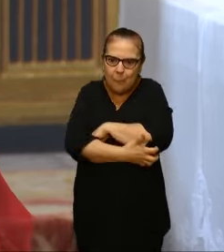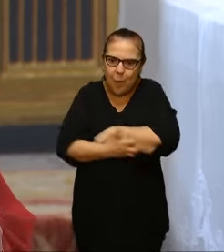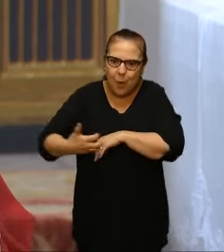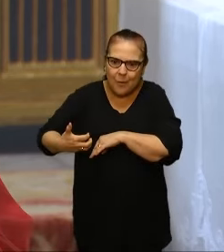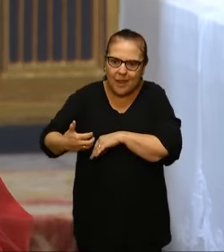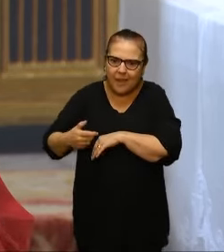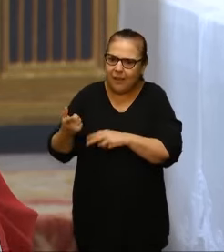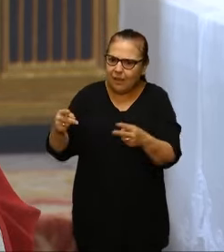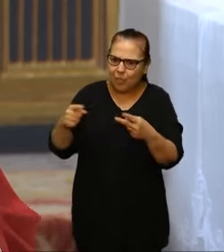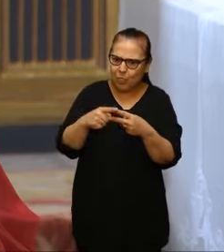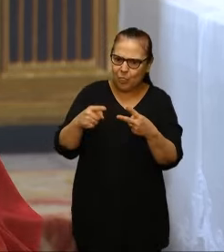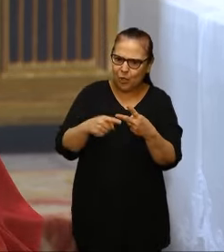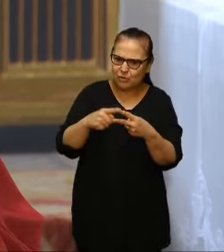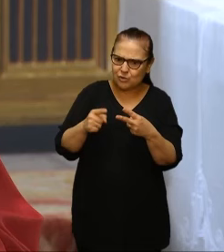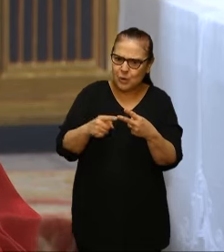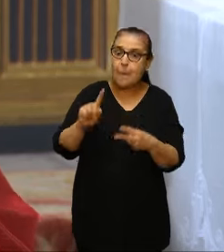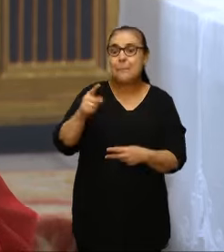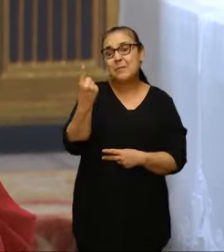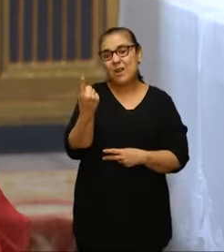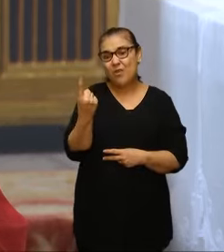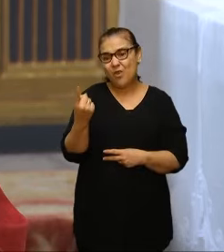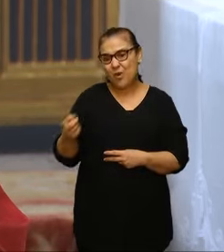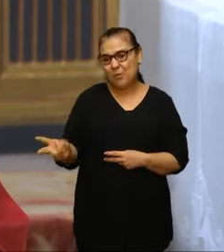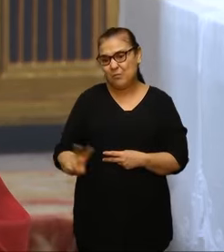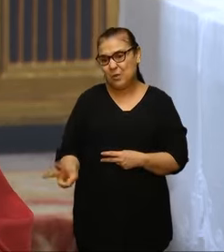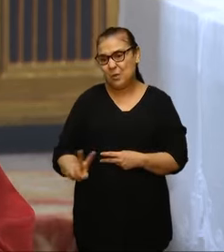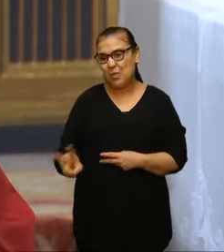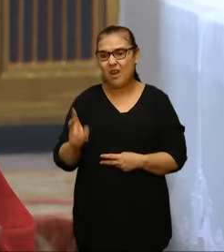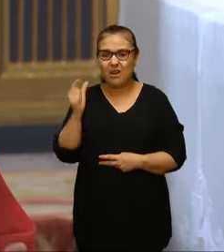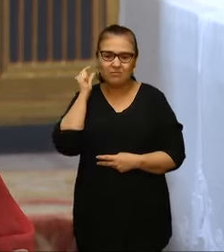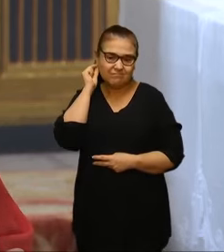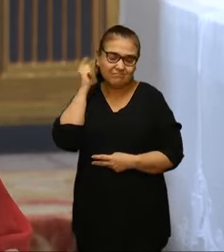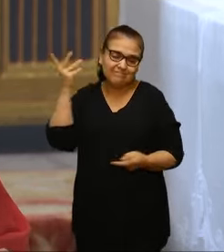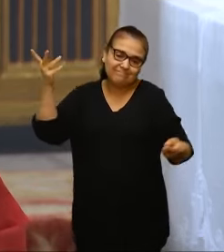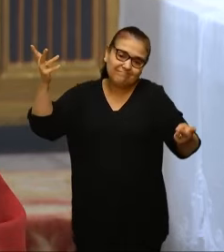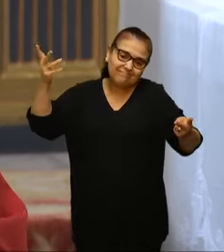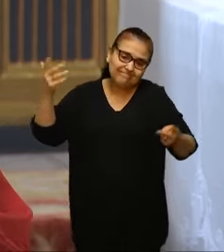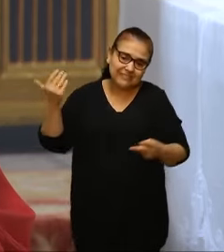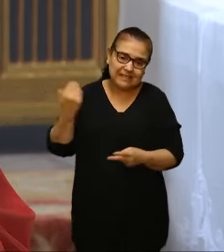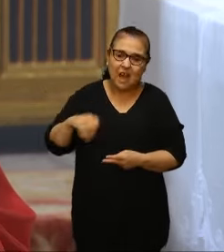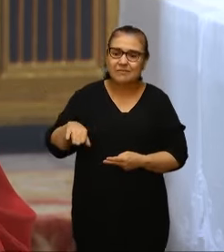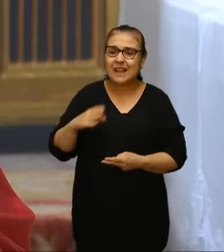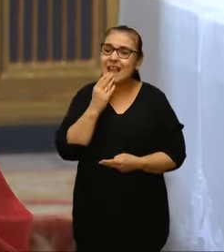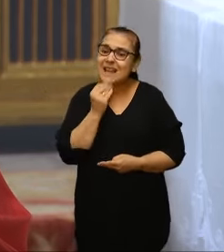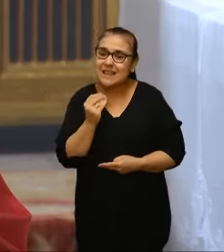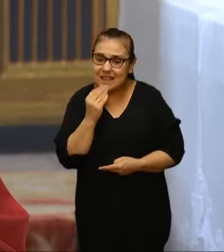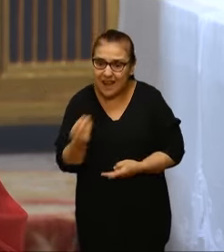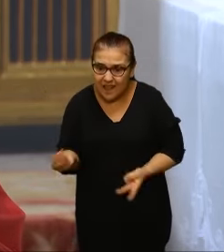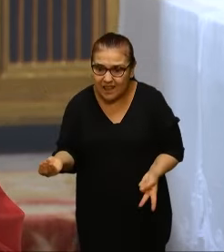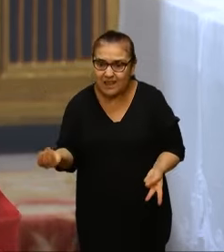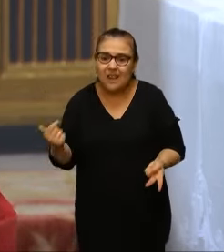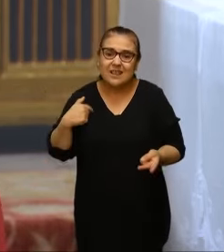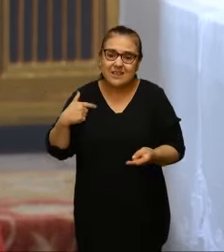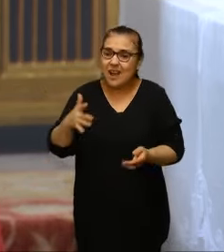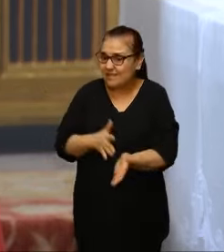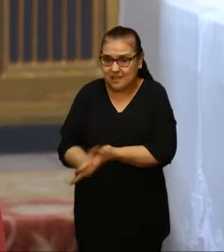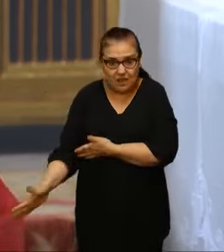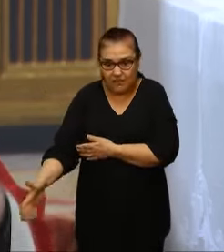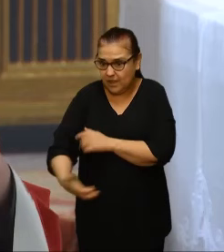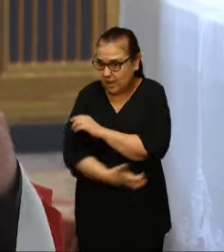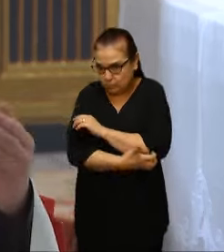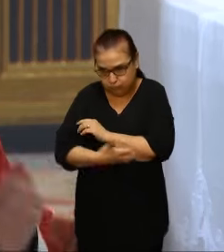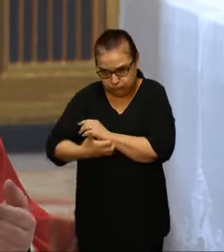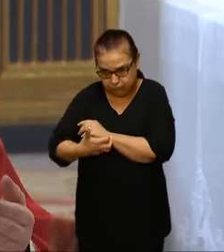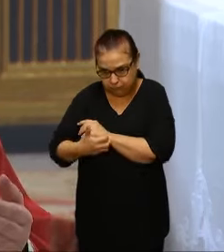dos pobrezas. Primero, que era viuda, y ya la viudez en Israel ya significaba una pobreza